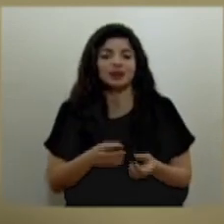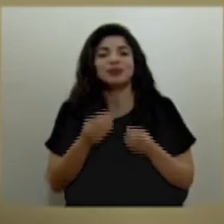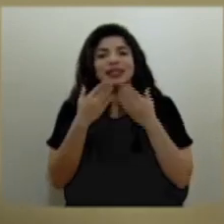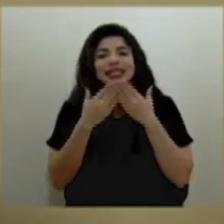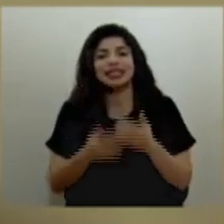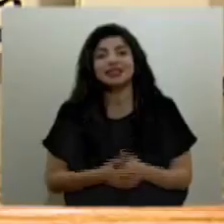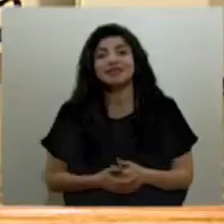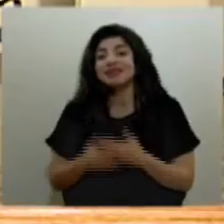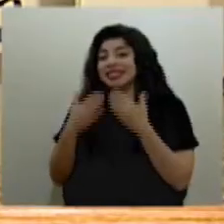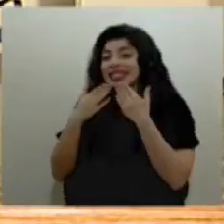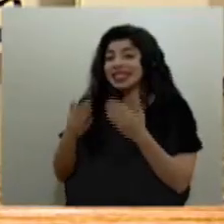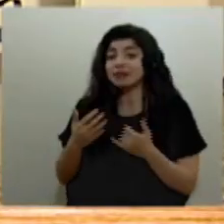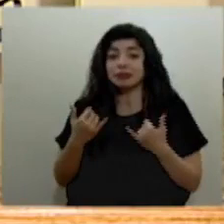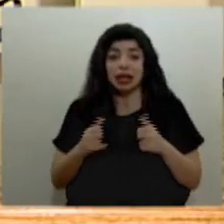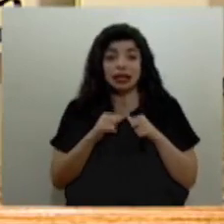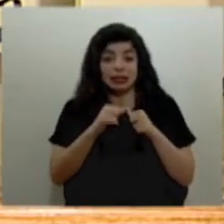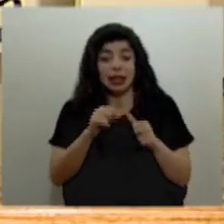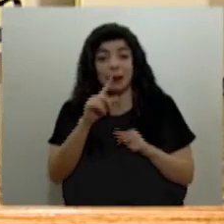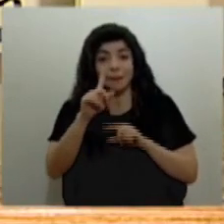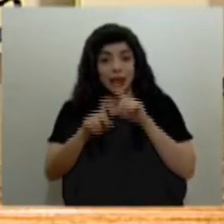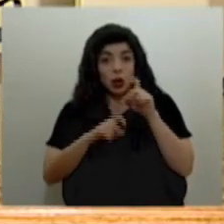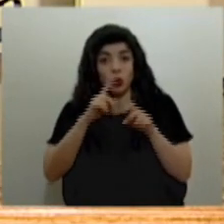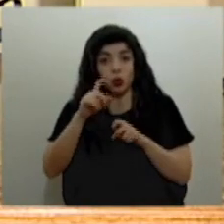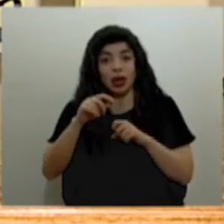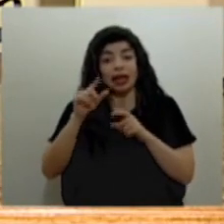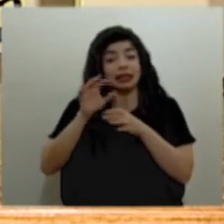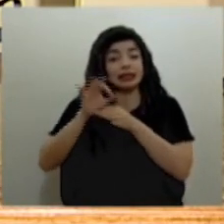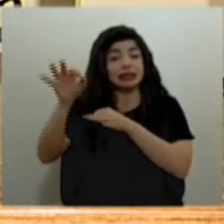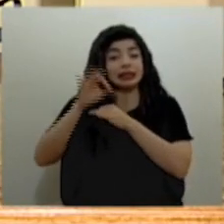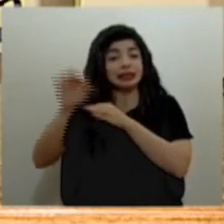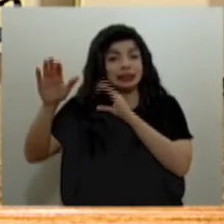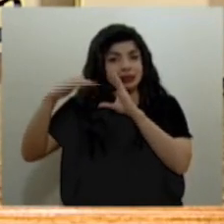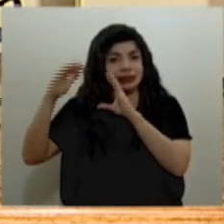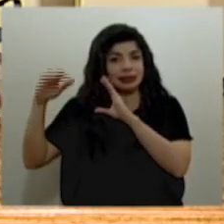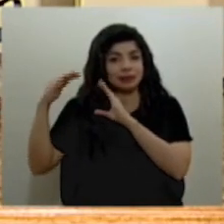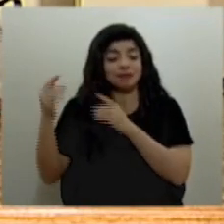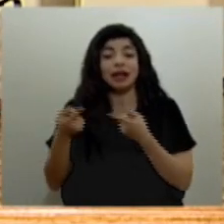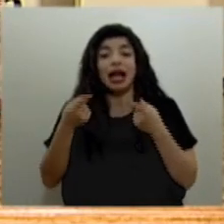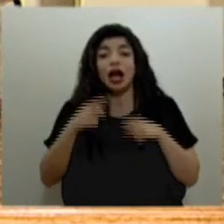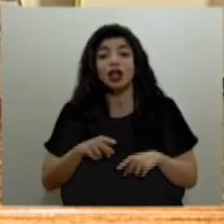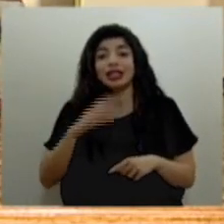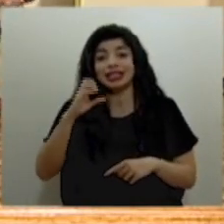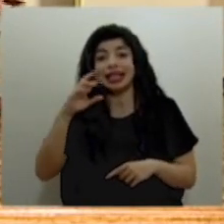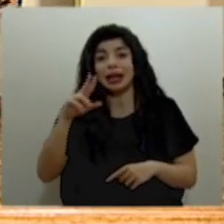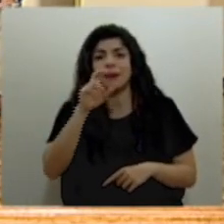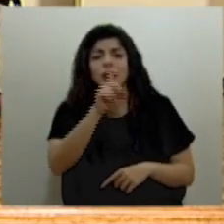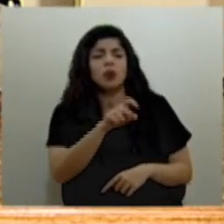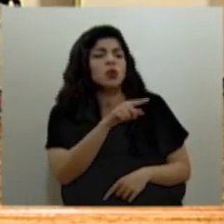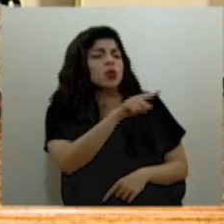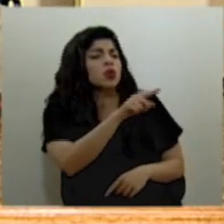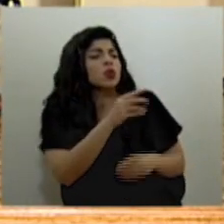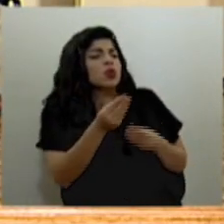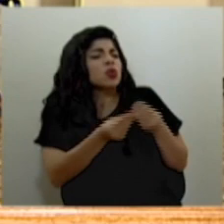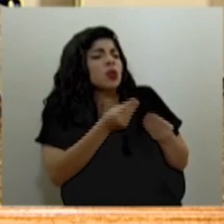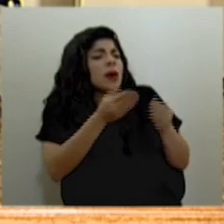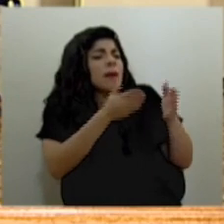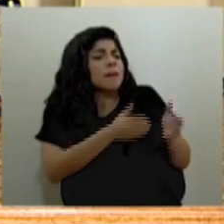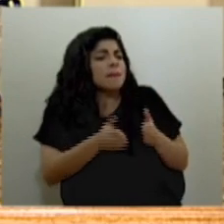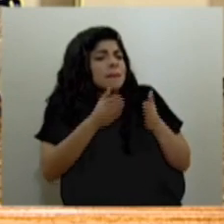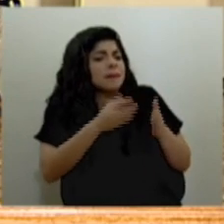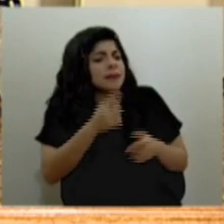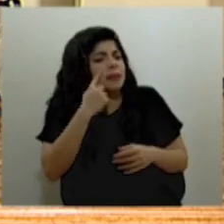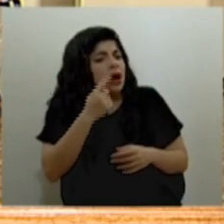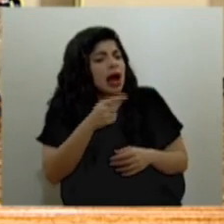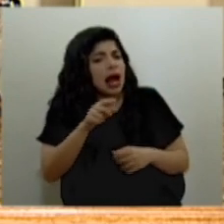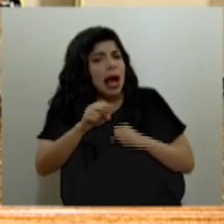gracias. Gracias. Continuamos con las consultas de medios regionales. Acontecer CR consulta, ¿qué acciones se están tomando para